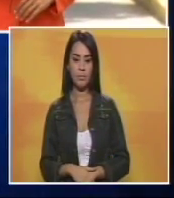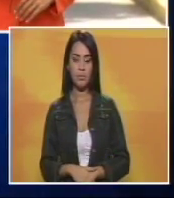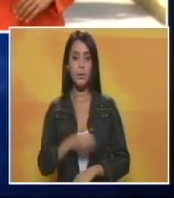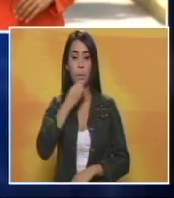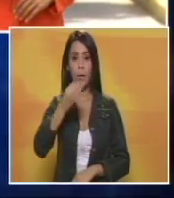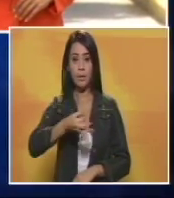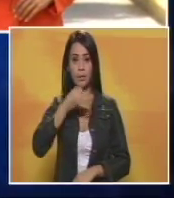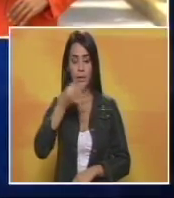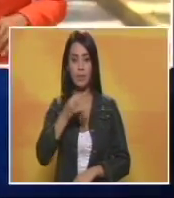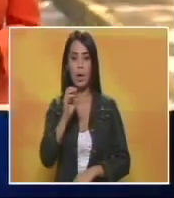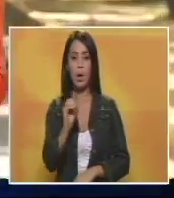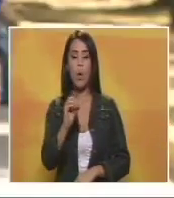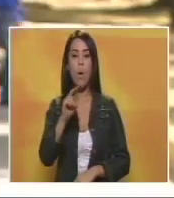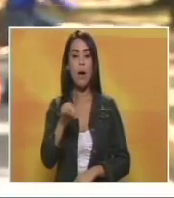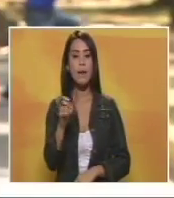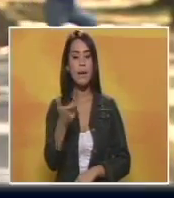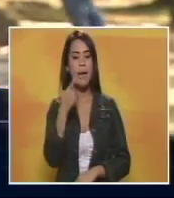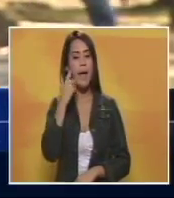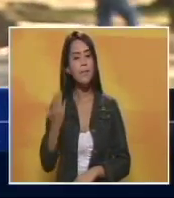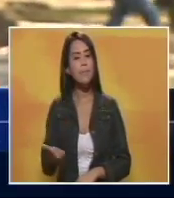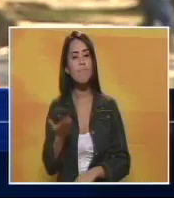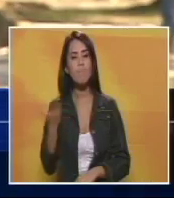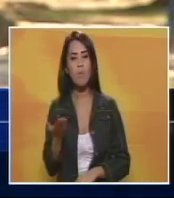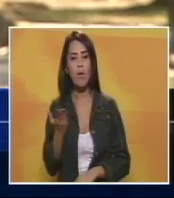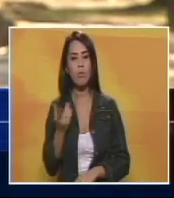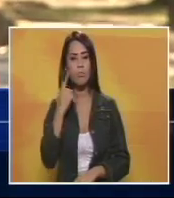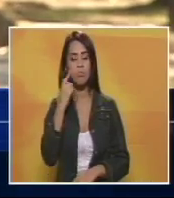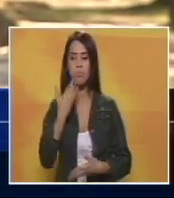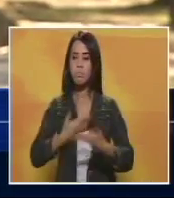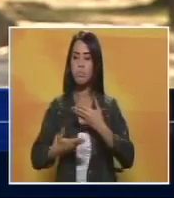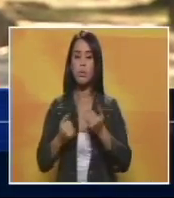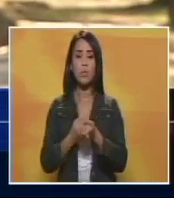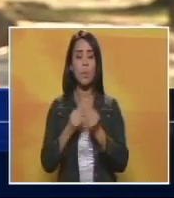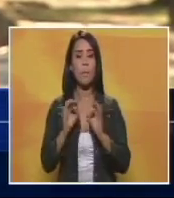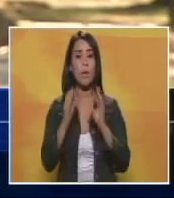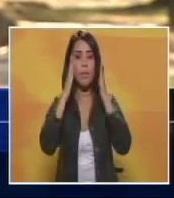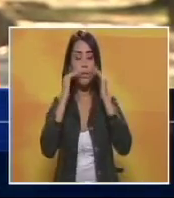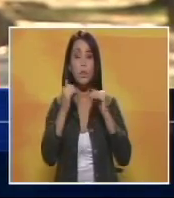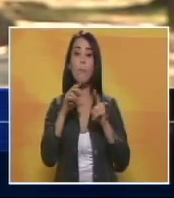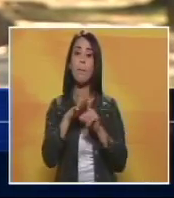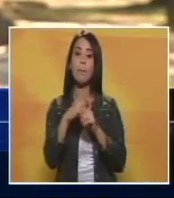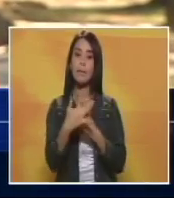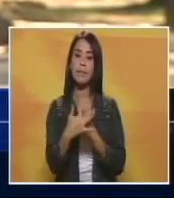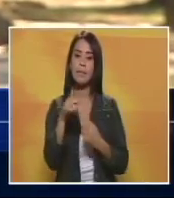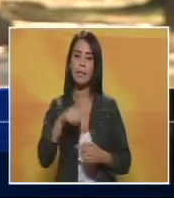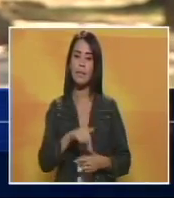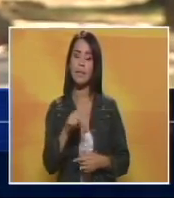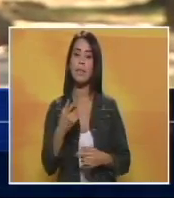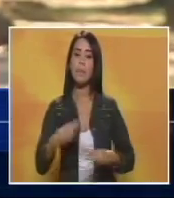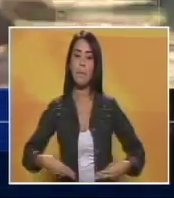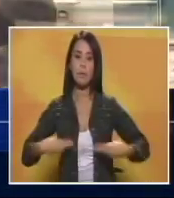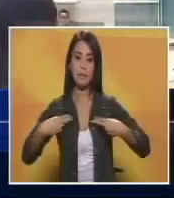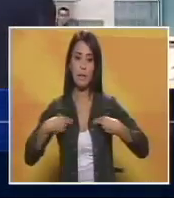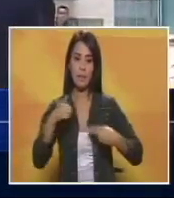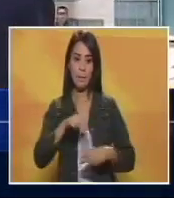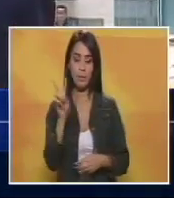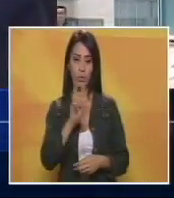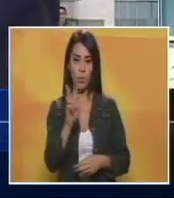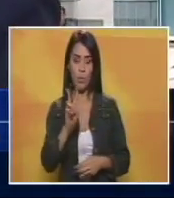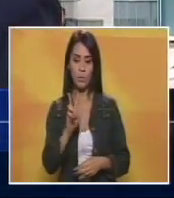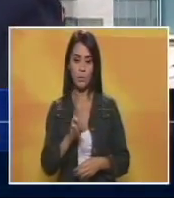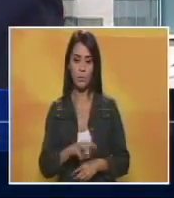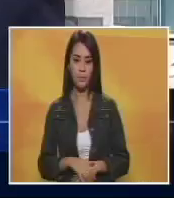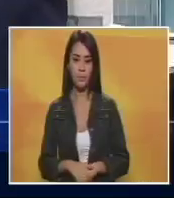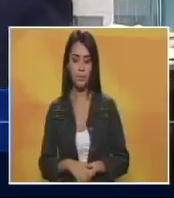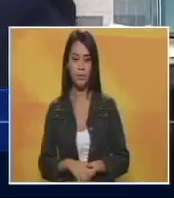Buenas tardes. Para la ONG es indispensable que la región coopere en la atención para solventar la crisis humanitaria que se vive en Venezuela. Sostiene